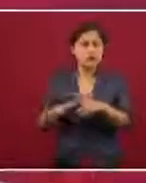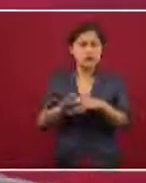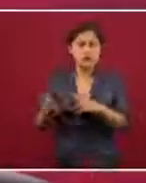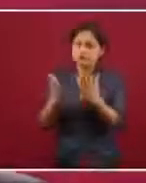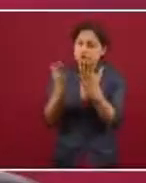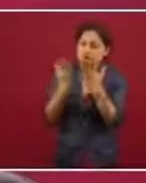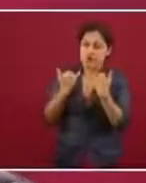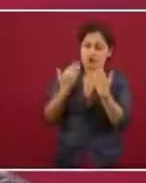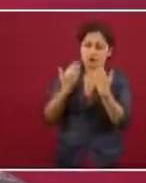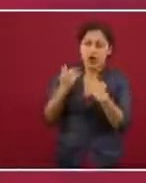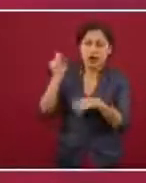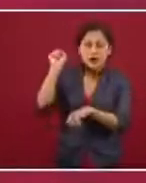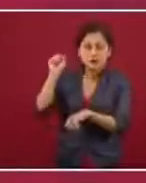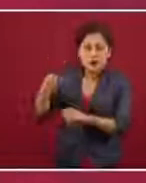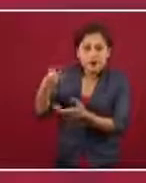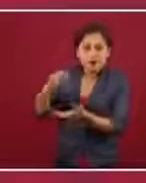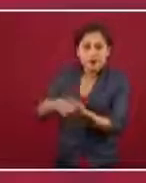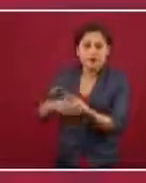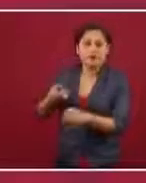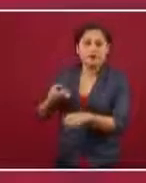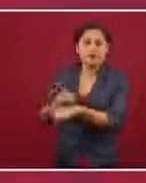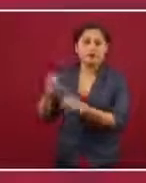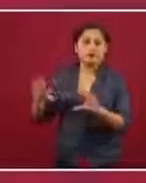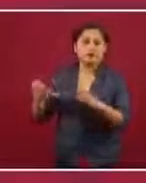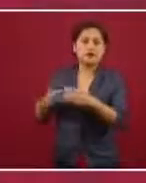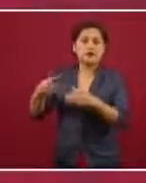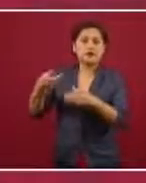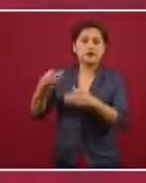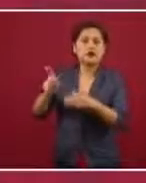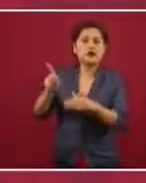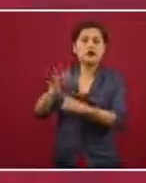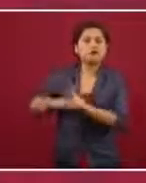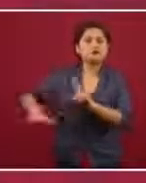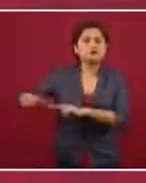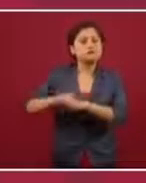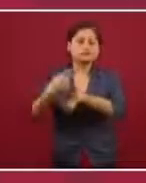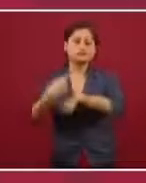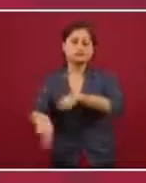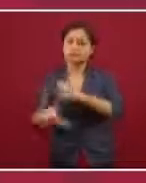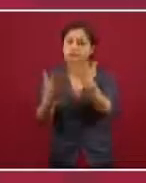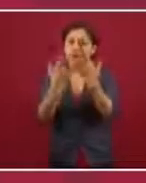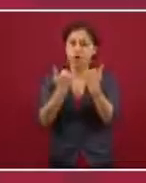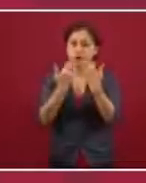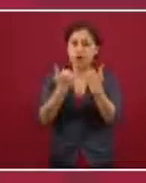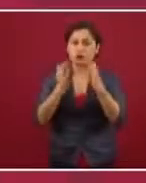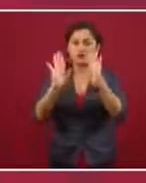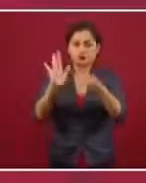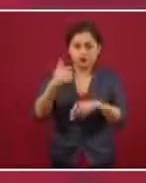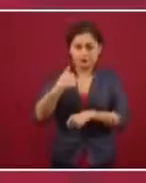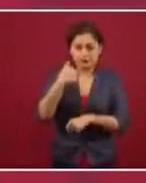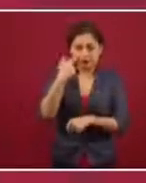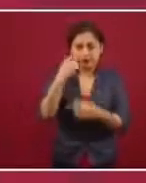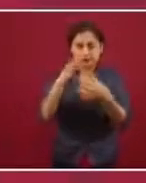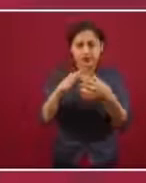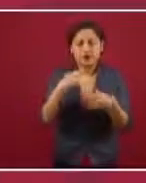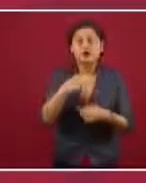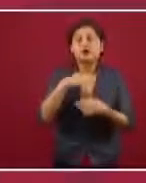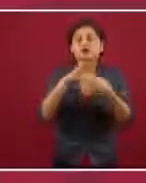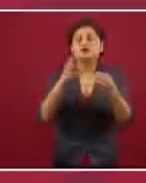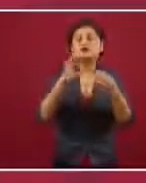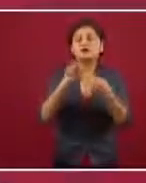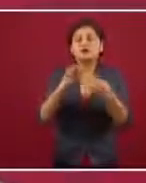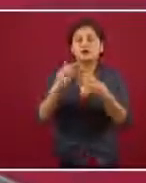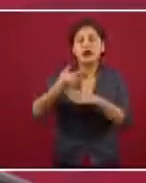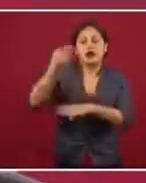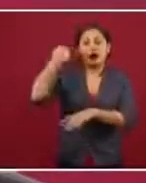estado, no estamos hablando de una proximidad geográfica. Pero aquí aprovecho para mencionar una cosa que ya habíamos dicho desde el inicio, pero